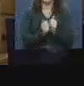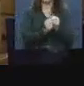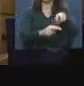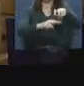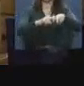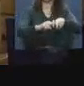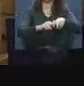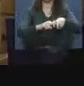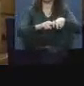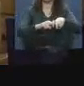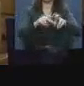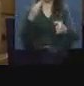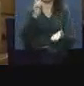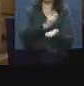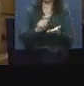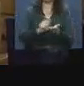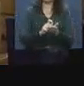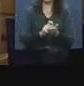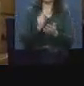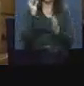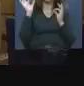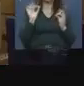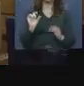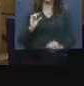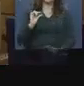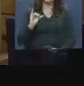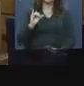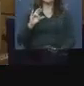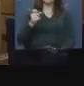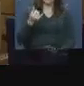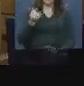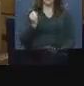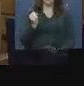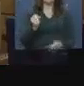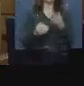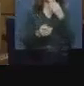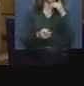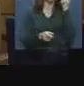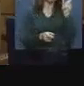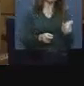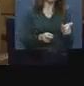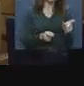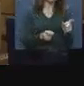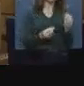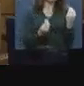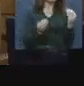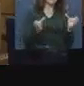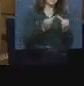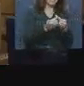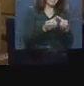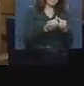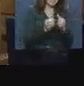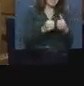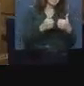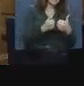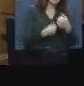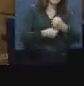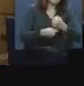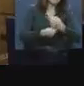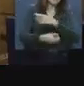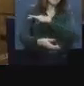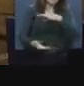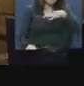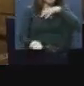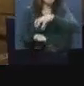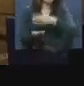acompaña la subsecretaria Valentina Quiroga, y a su esmerado y competente equipo ministerial, como también